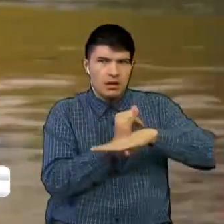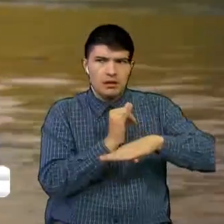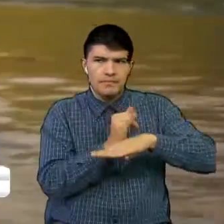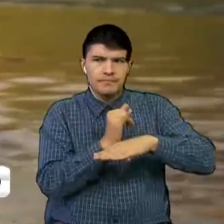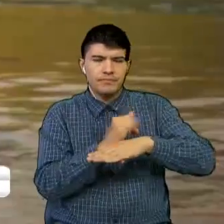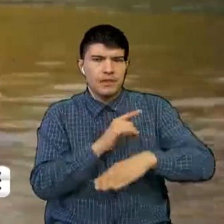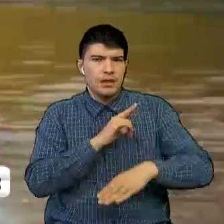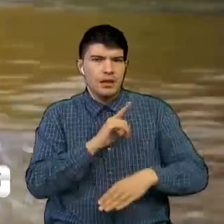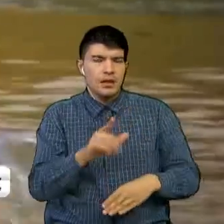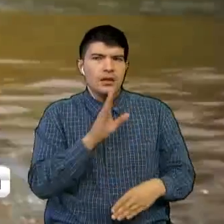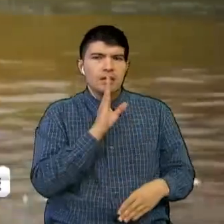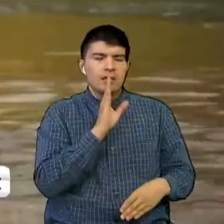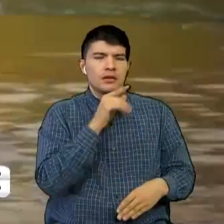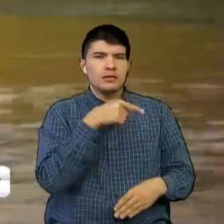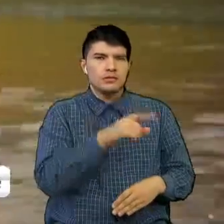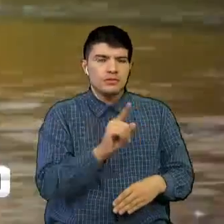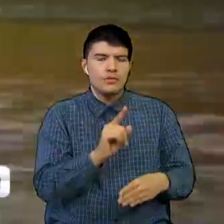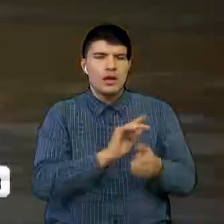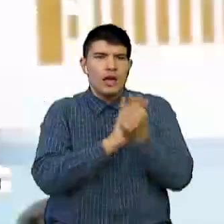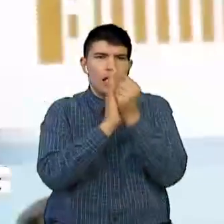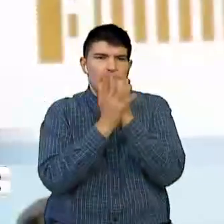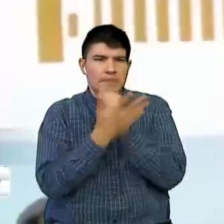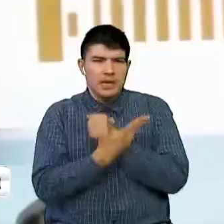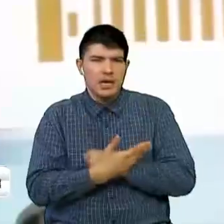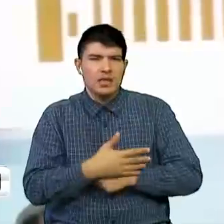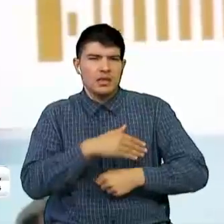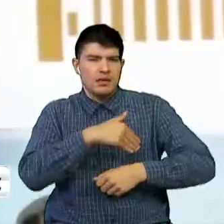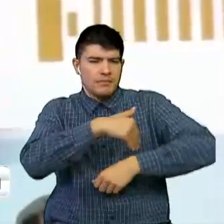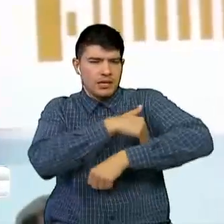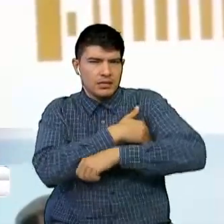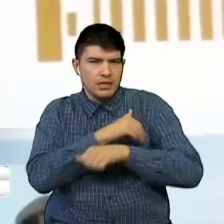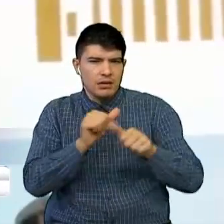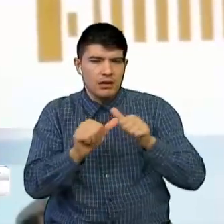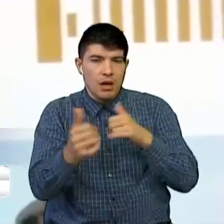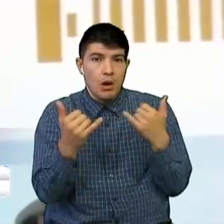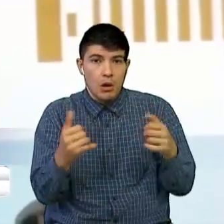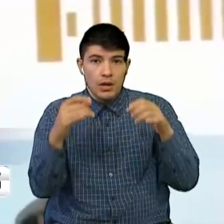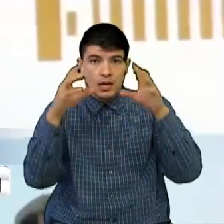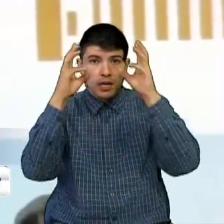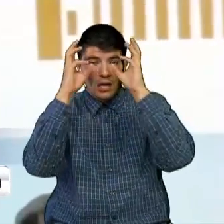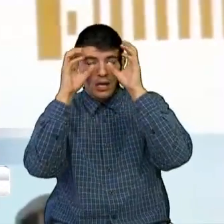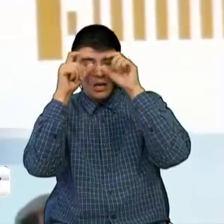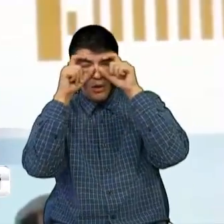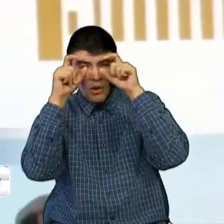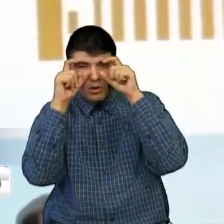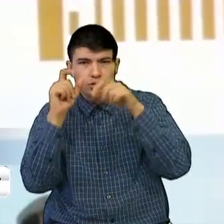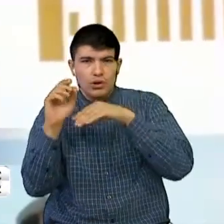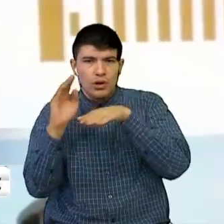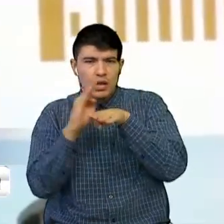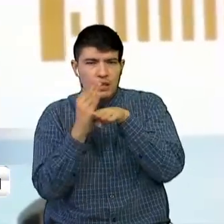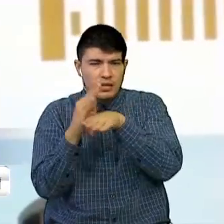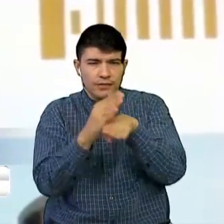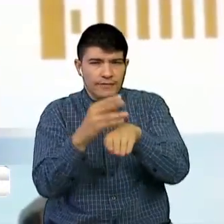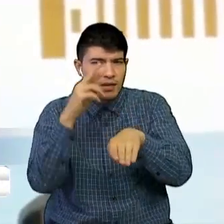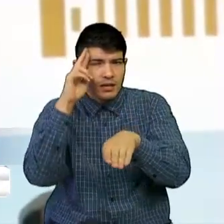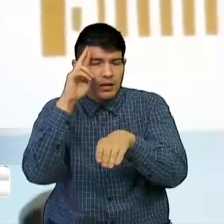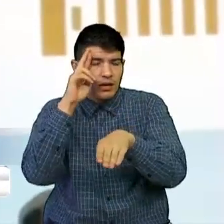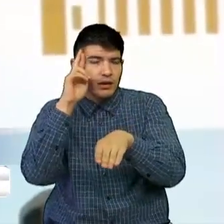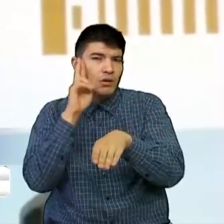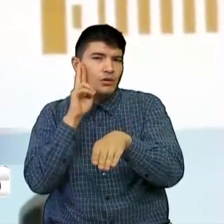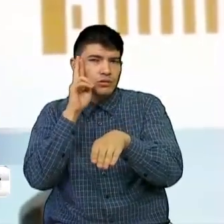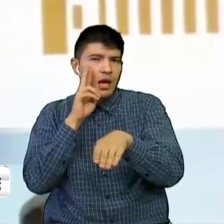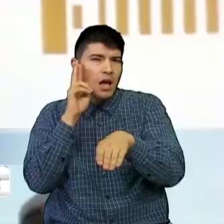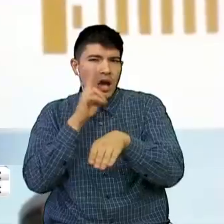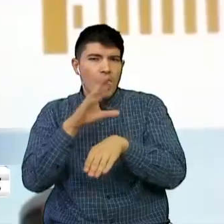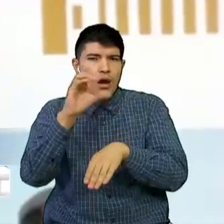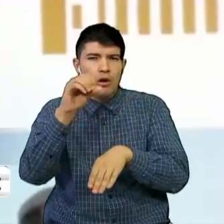cabeza del Ministerio de Ambiente y Desarrollo Sostenible. Hoy, el oso de anteojos, el delfín rosado, el cóndor de los Andes, las